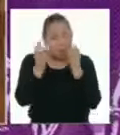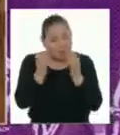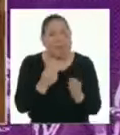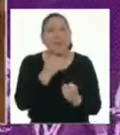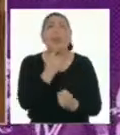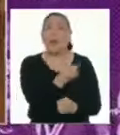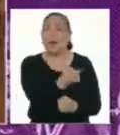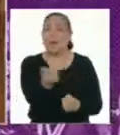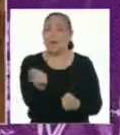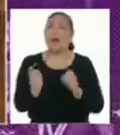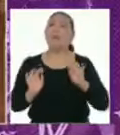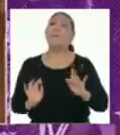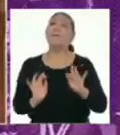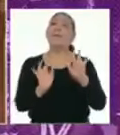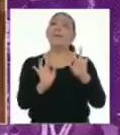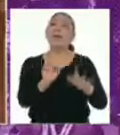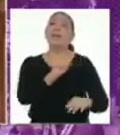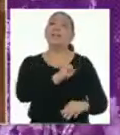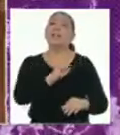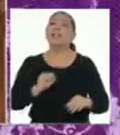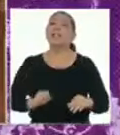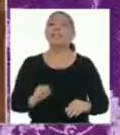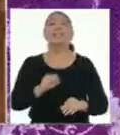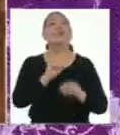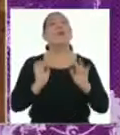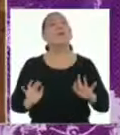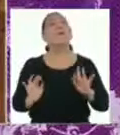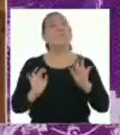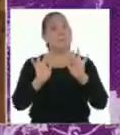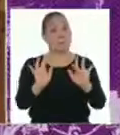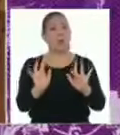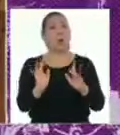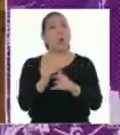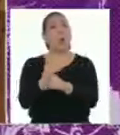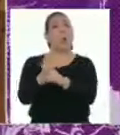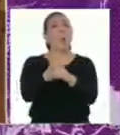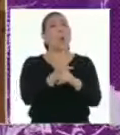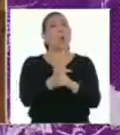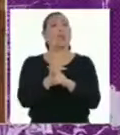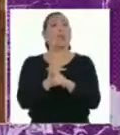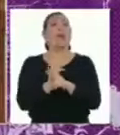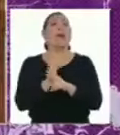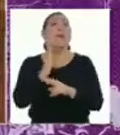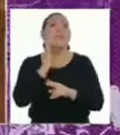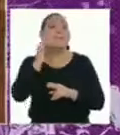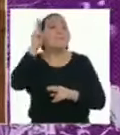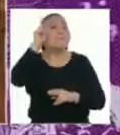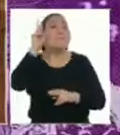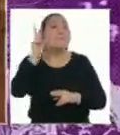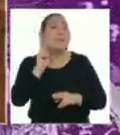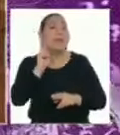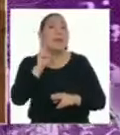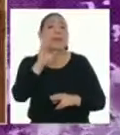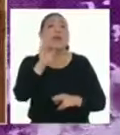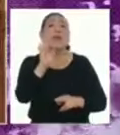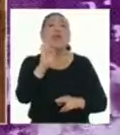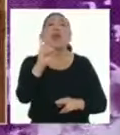confío a la misericordia del Señor de los milagros y al cuidado maternal de la Virgen de los